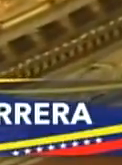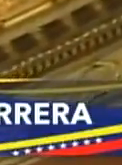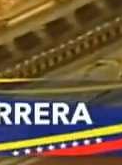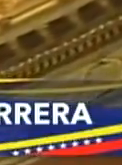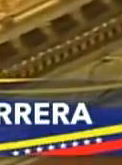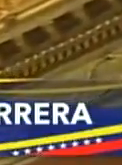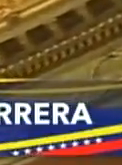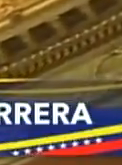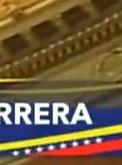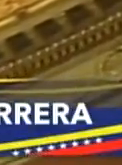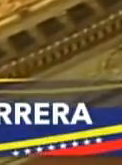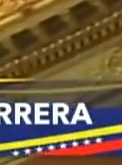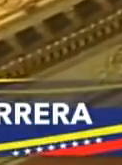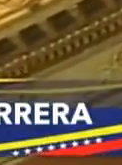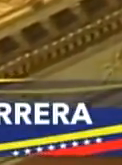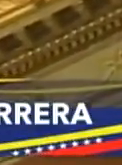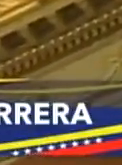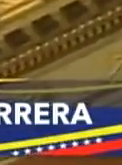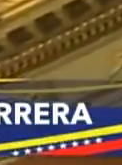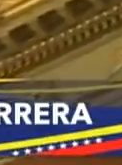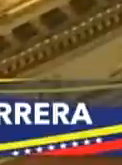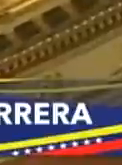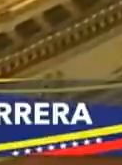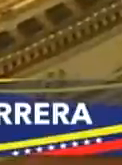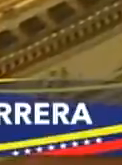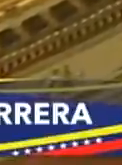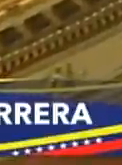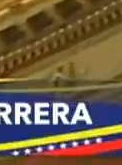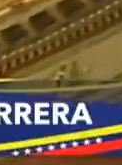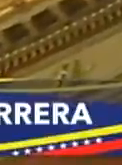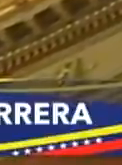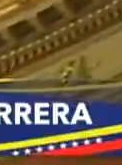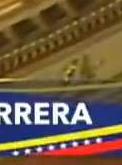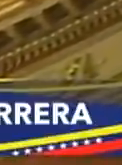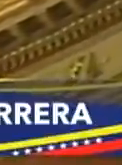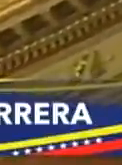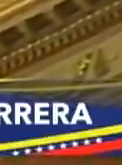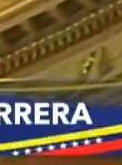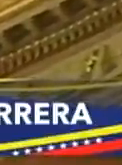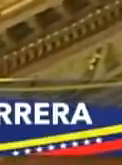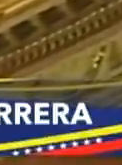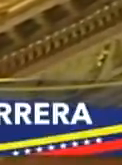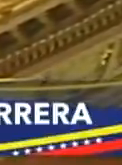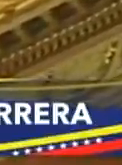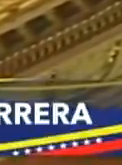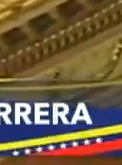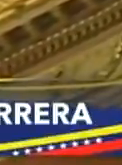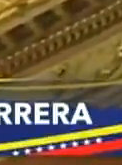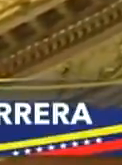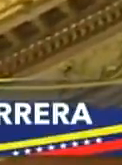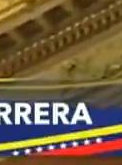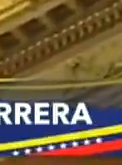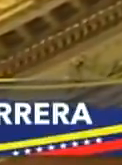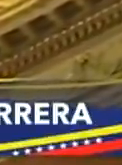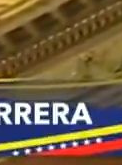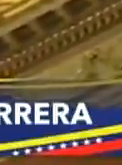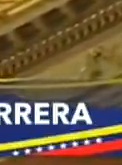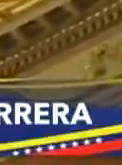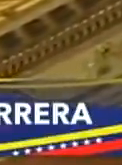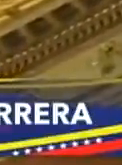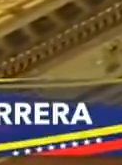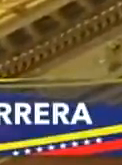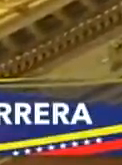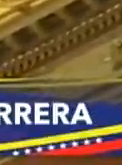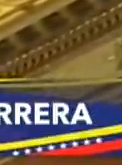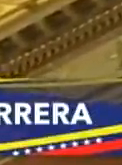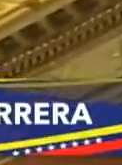en la izquierda. Fue electo como constituyente en 1999 y posteriormente en 2017 en la segunda Asamblea Nacional